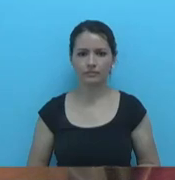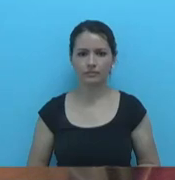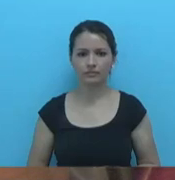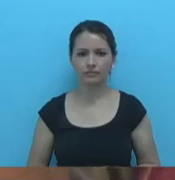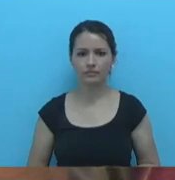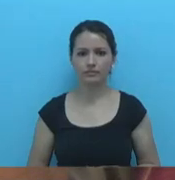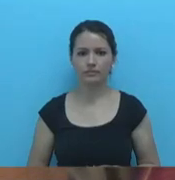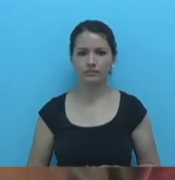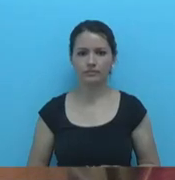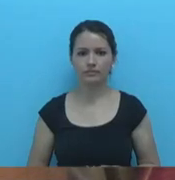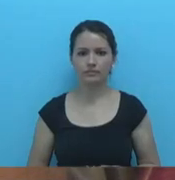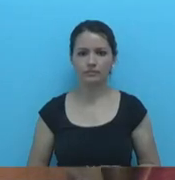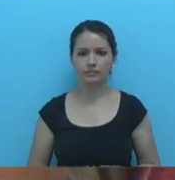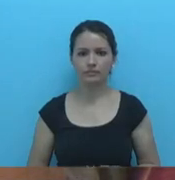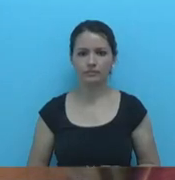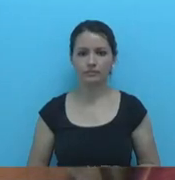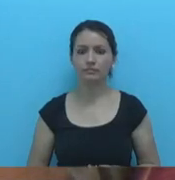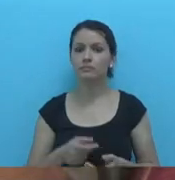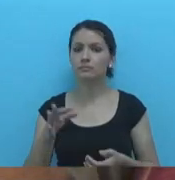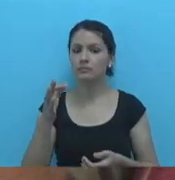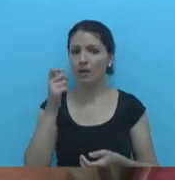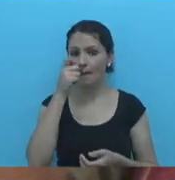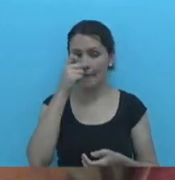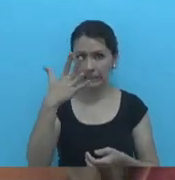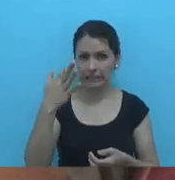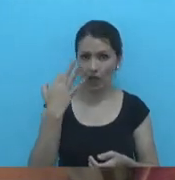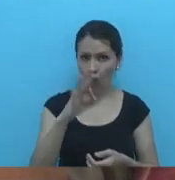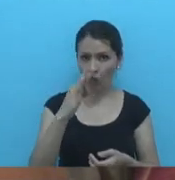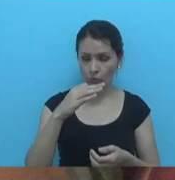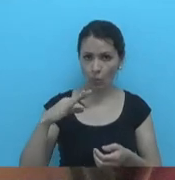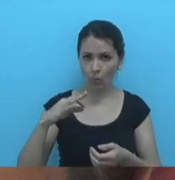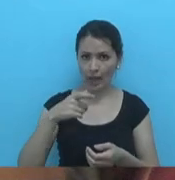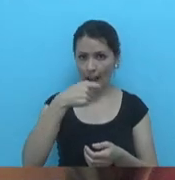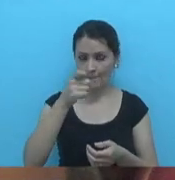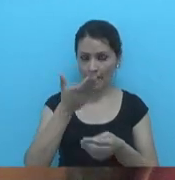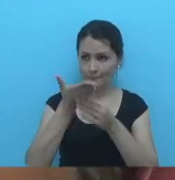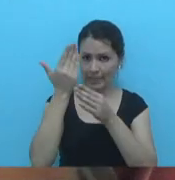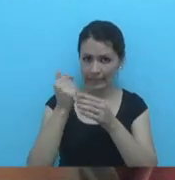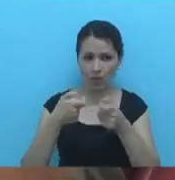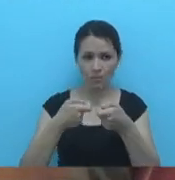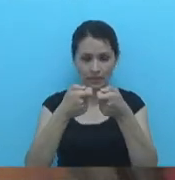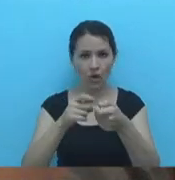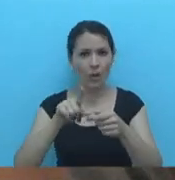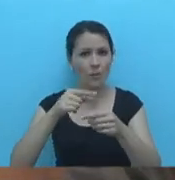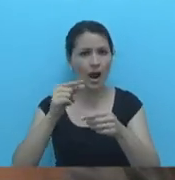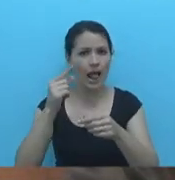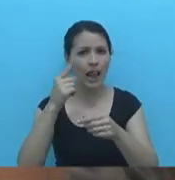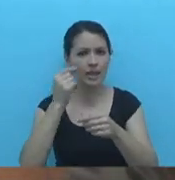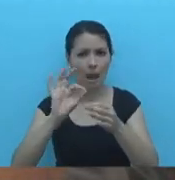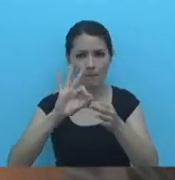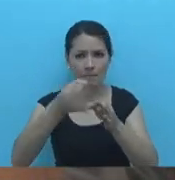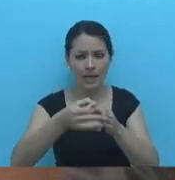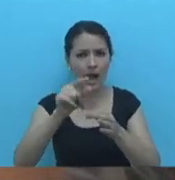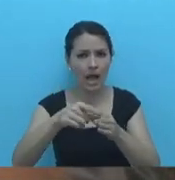Lo increíble, ¿no? Lo tristemente increíble es que ocurrió a pocos días un accidente precisamente provocado